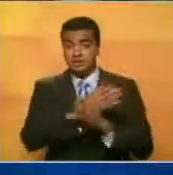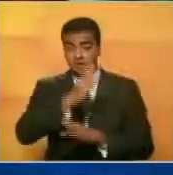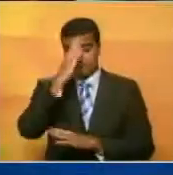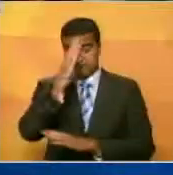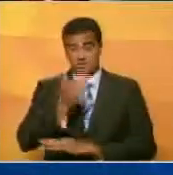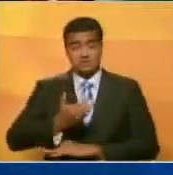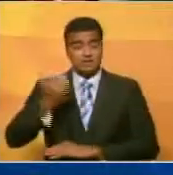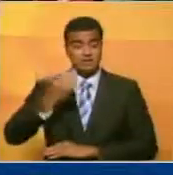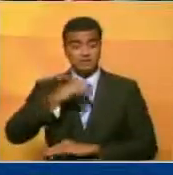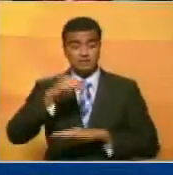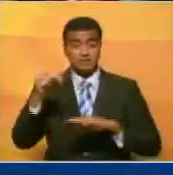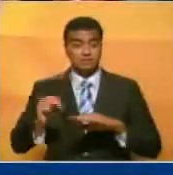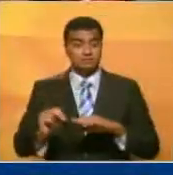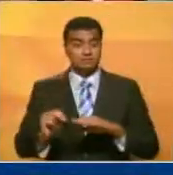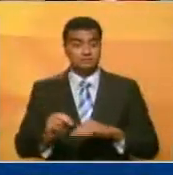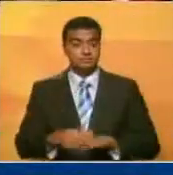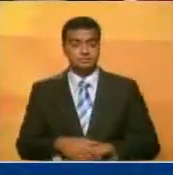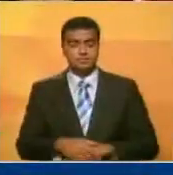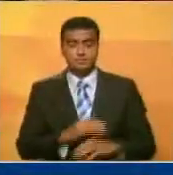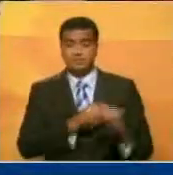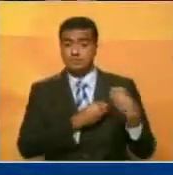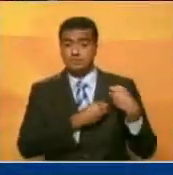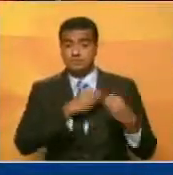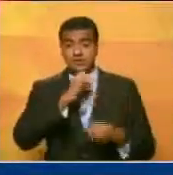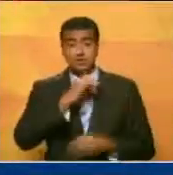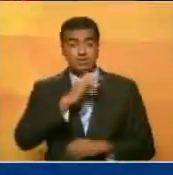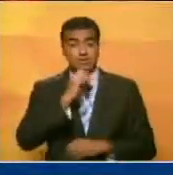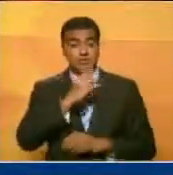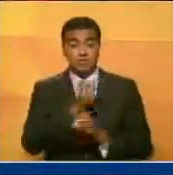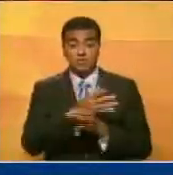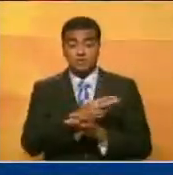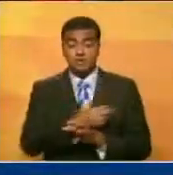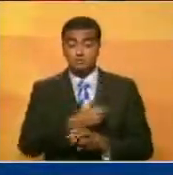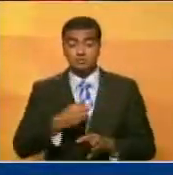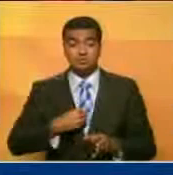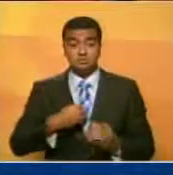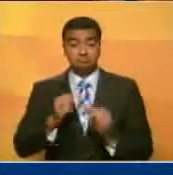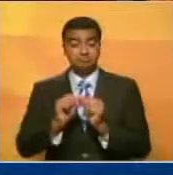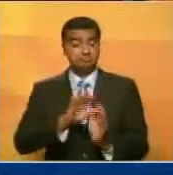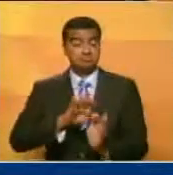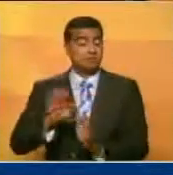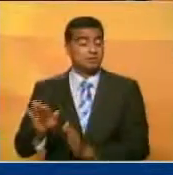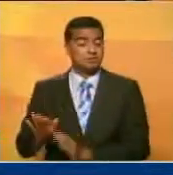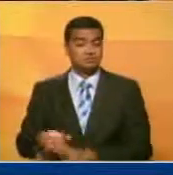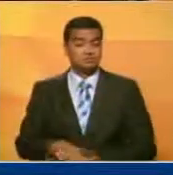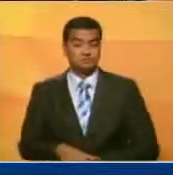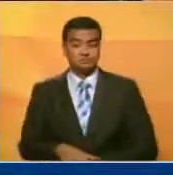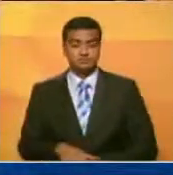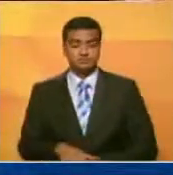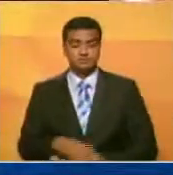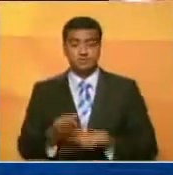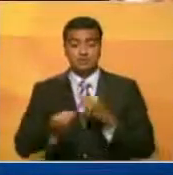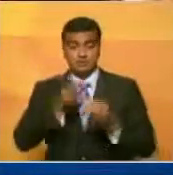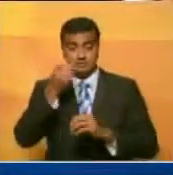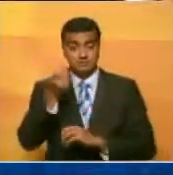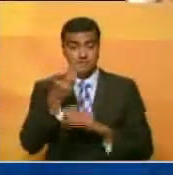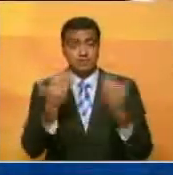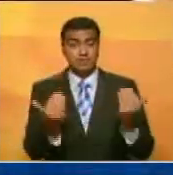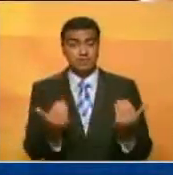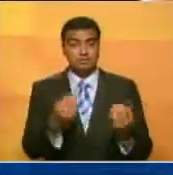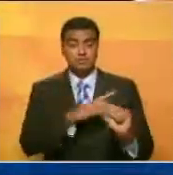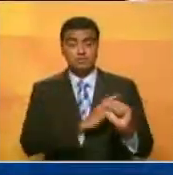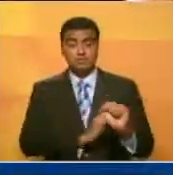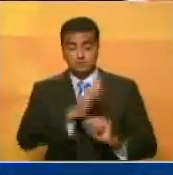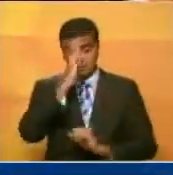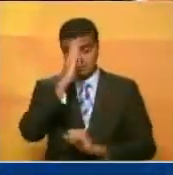Armada Nacional Bolivariana es el papel que históricamente había jugado y que nos lo habían quitado, que es el papel de hacer patria. Ahora la Fuerza